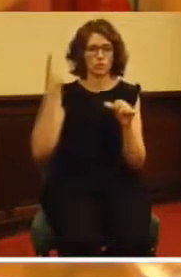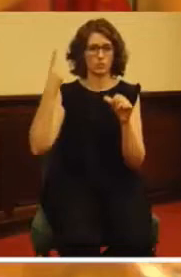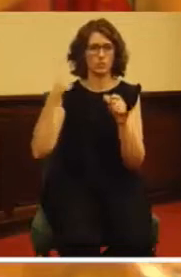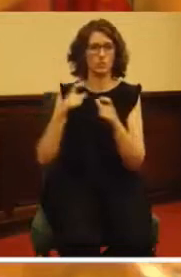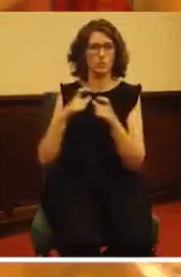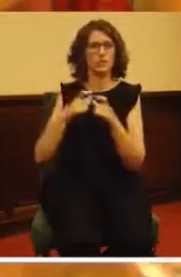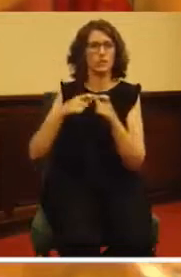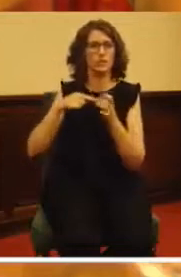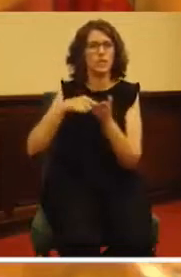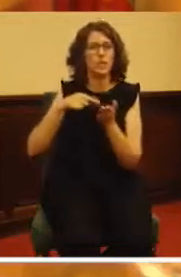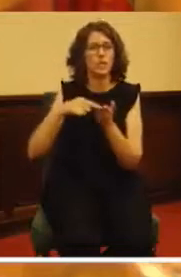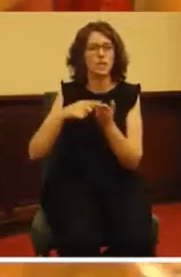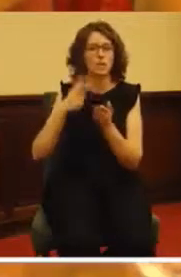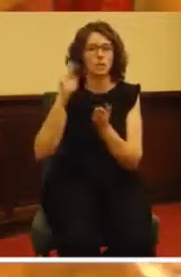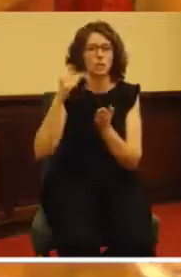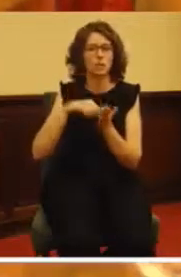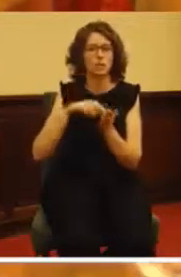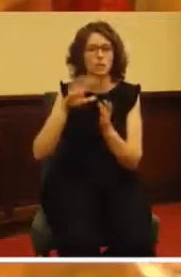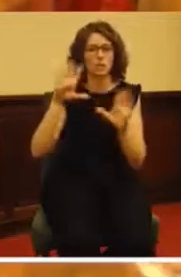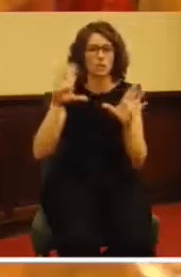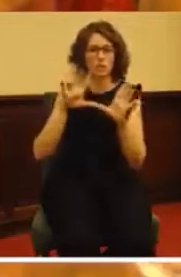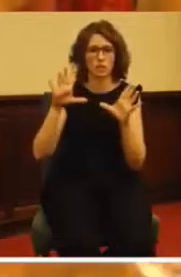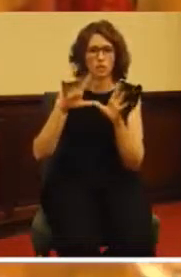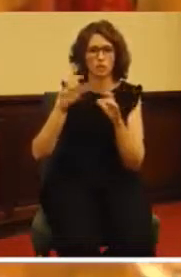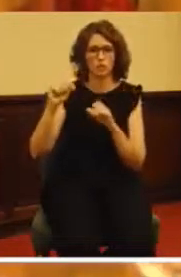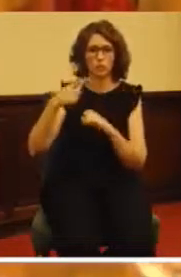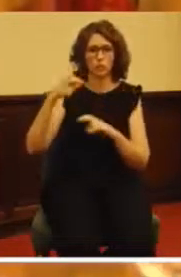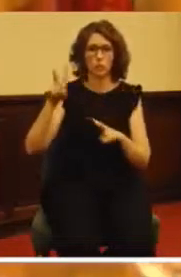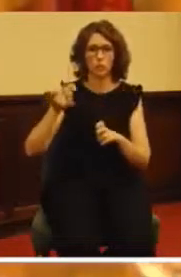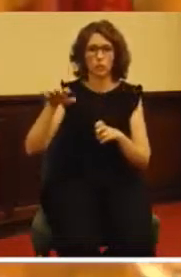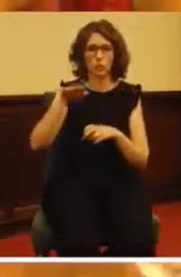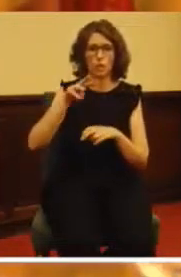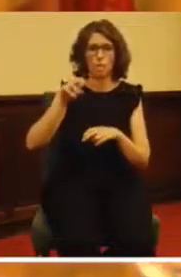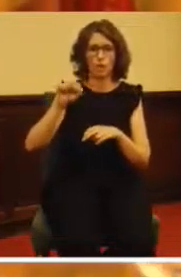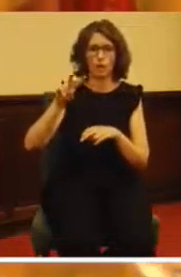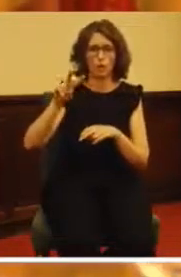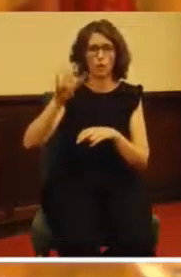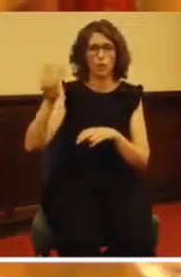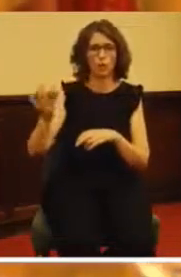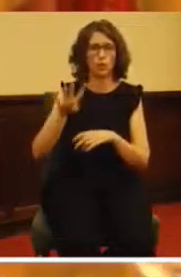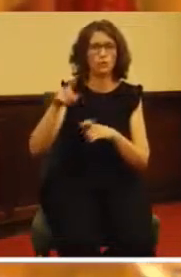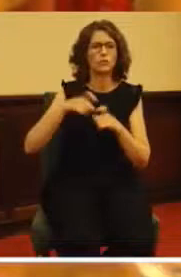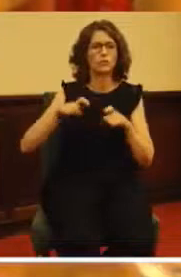que recibió en el año 2010, piso nuevo en el Pau 4,